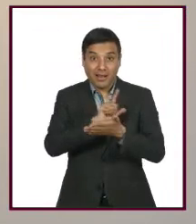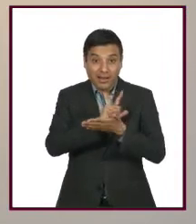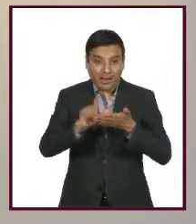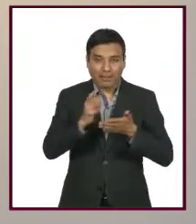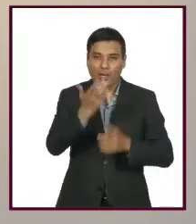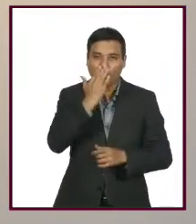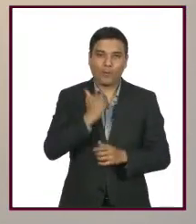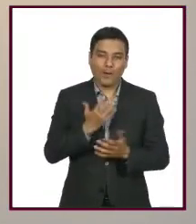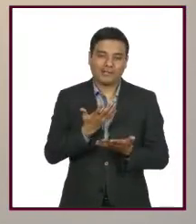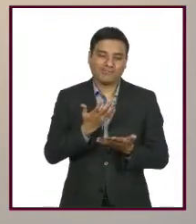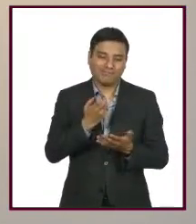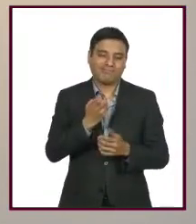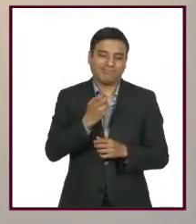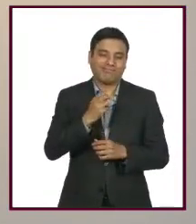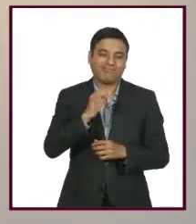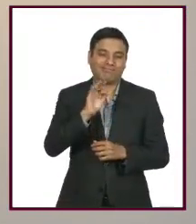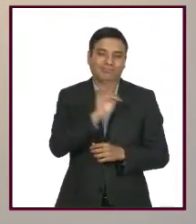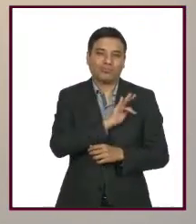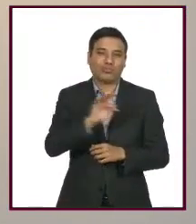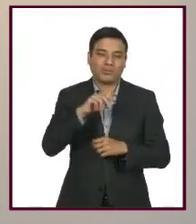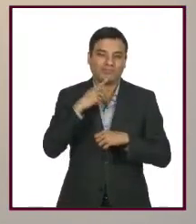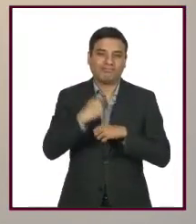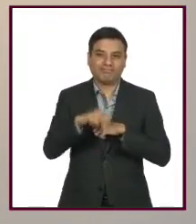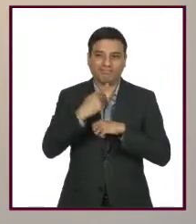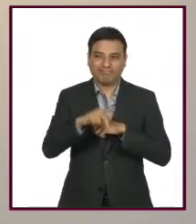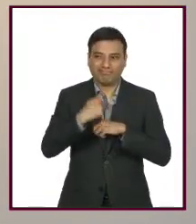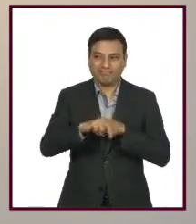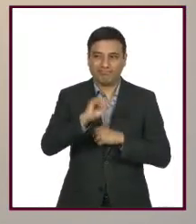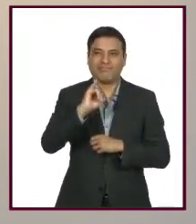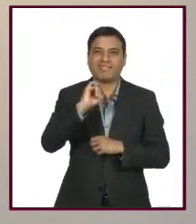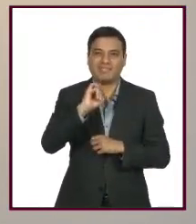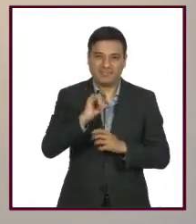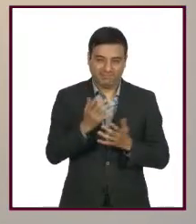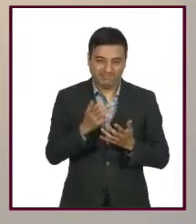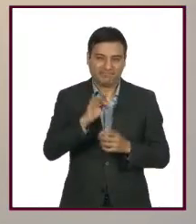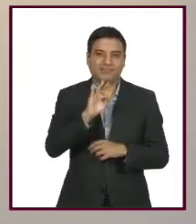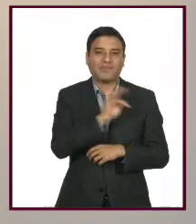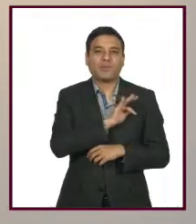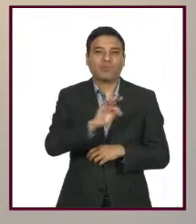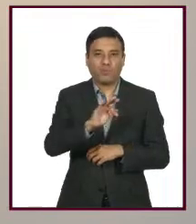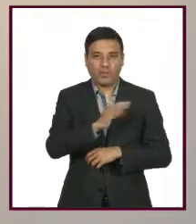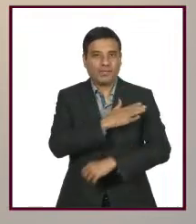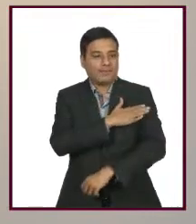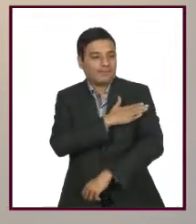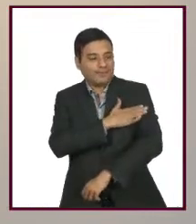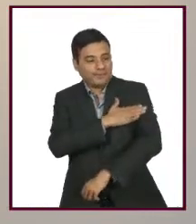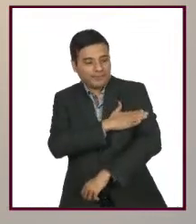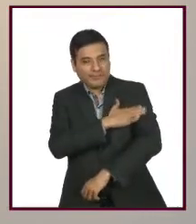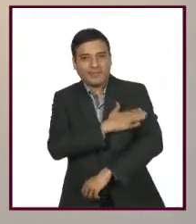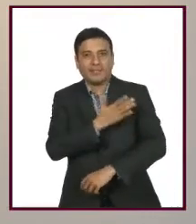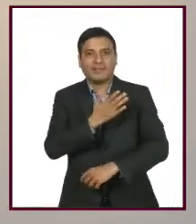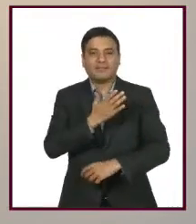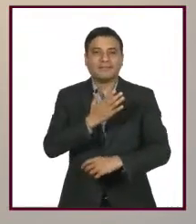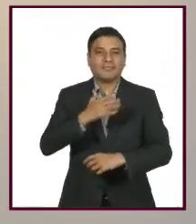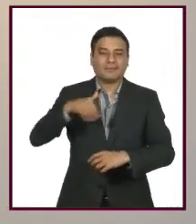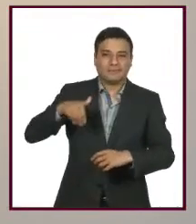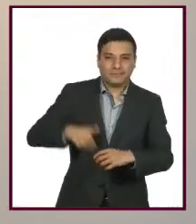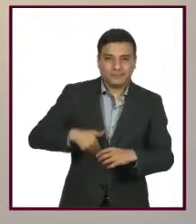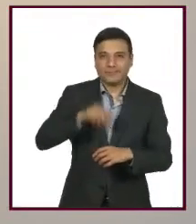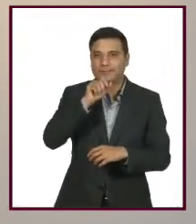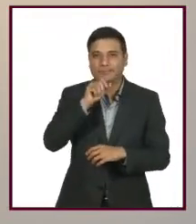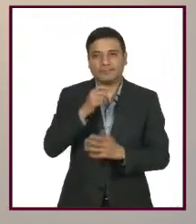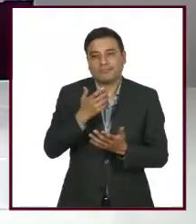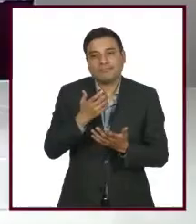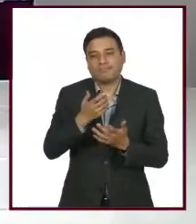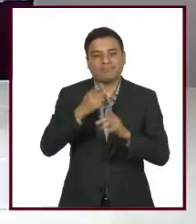medidas de salubridad, ¿no? Entonces sí pueden presentarse lesiones en la piel, ¿no? En brazos, en piernas, donde sea que se